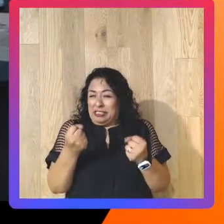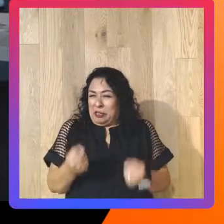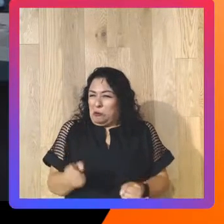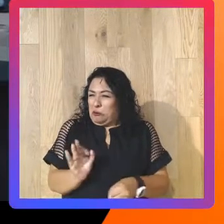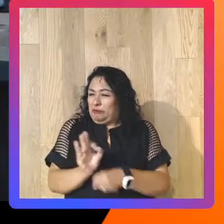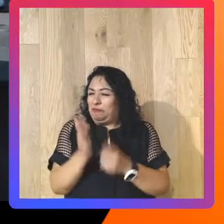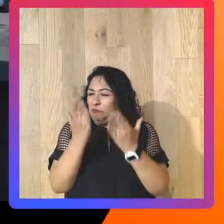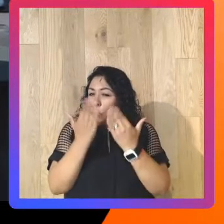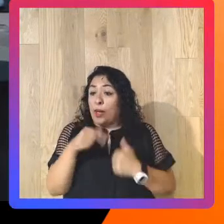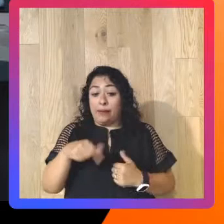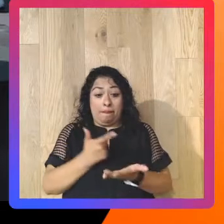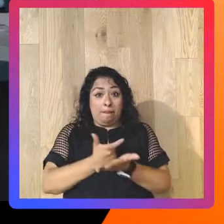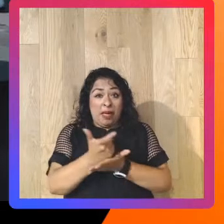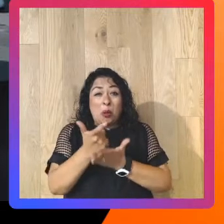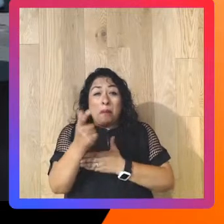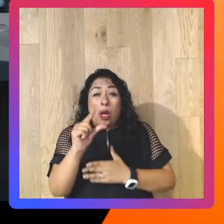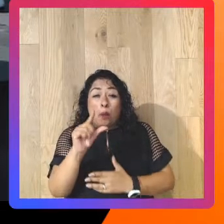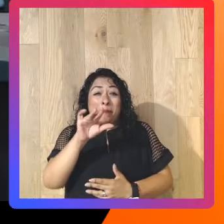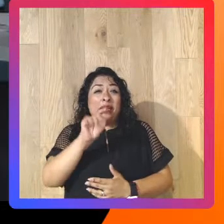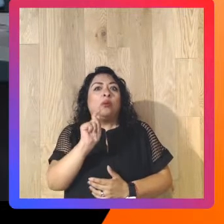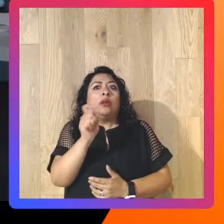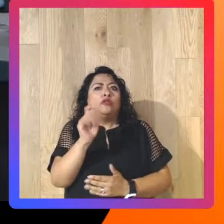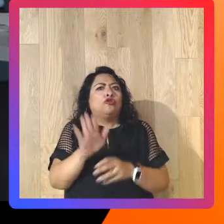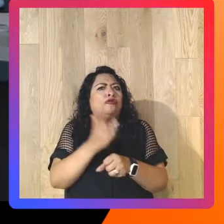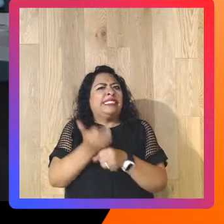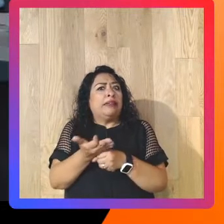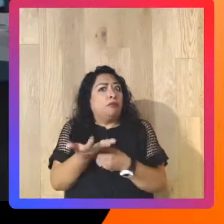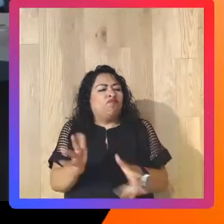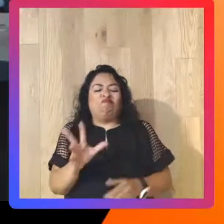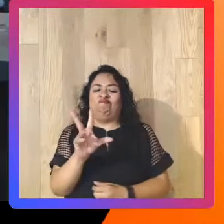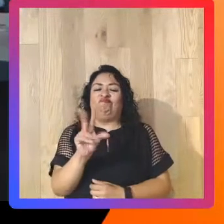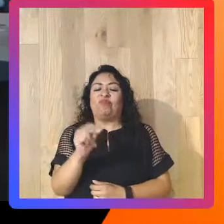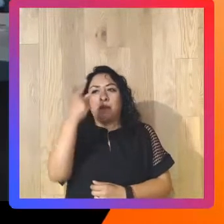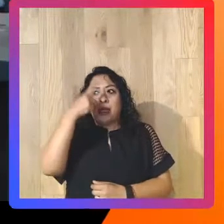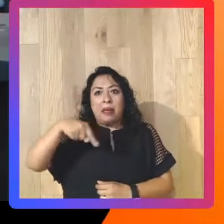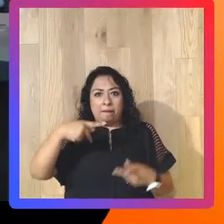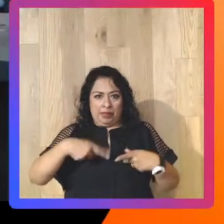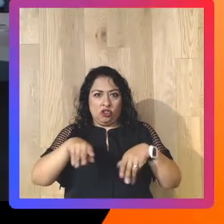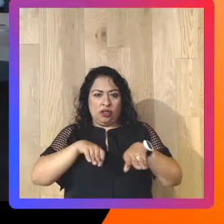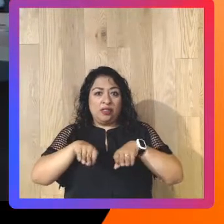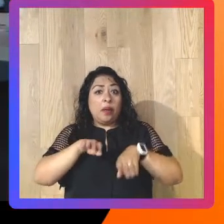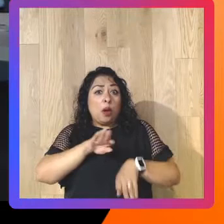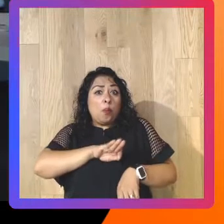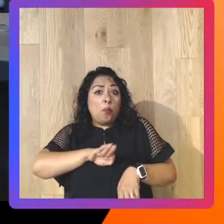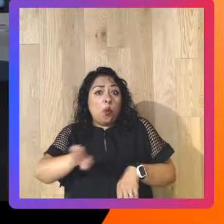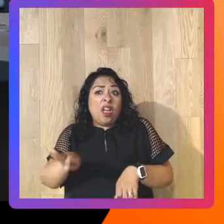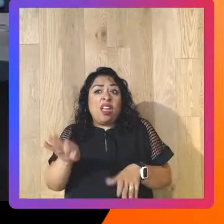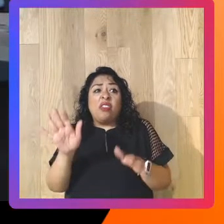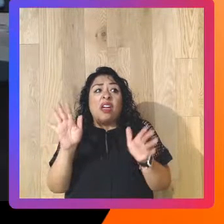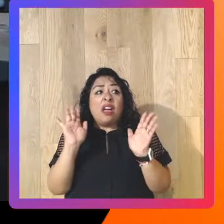garantía. El salario mínimo no es suficiente para que las personas trabajadoras puedan